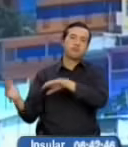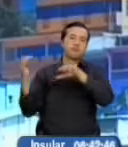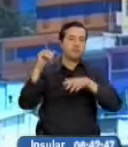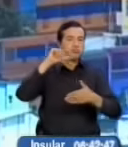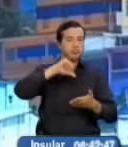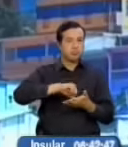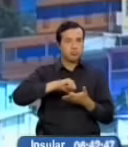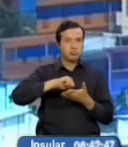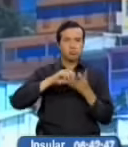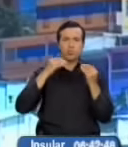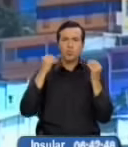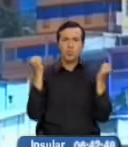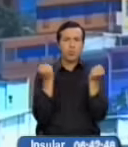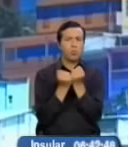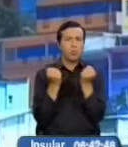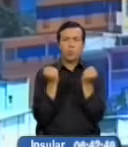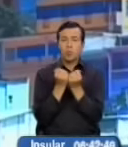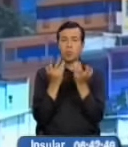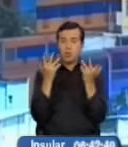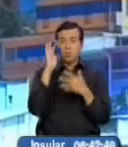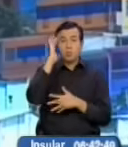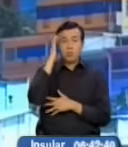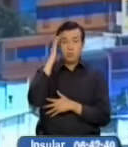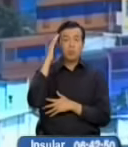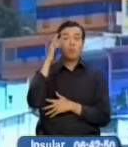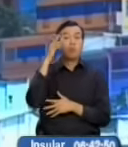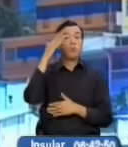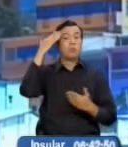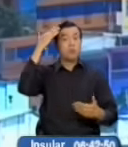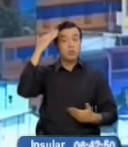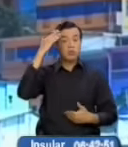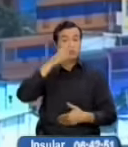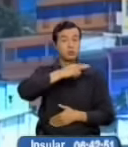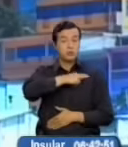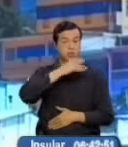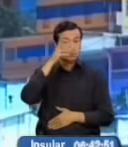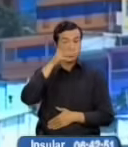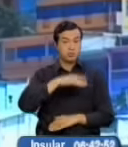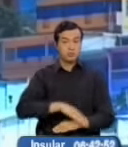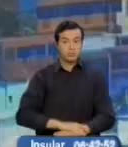La superpoblación urbana preocupa a políticos y académicos.